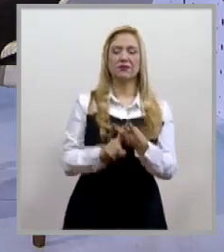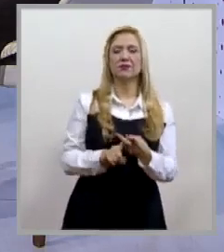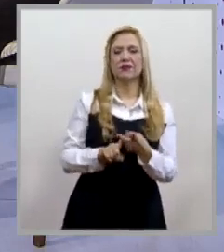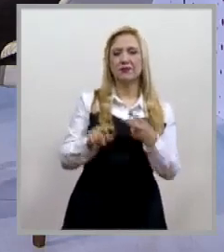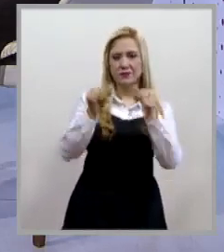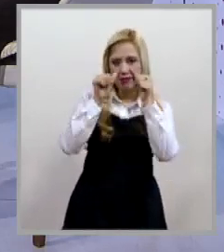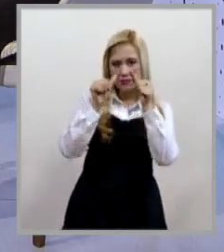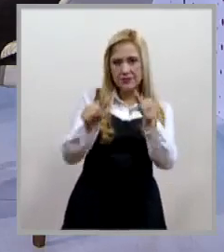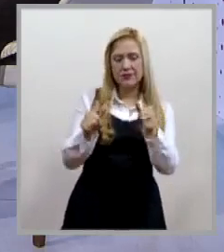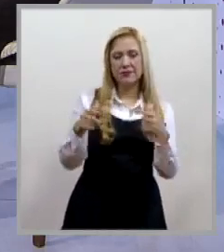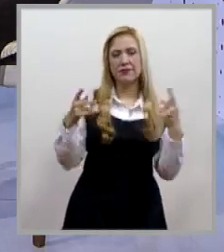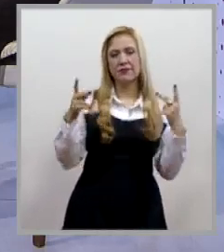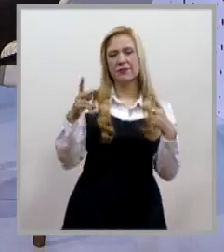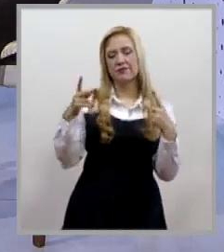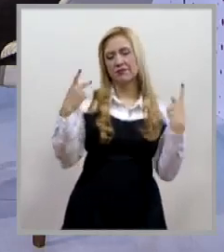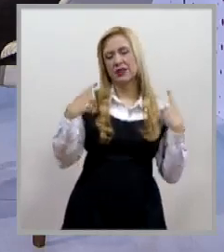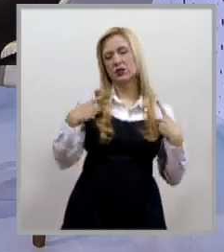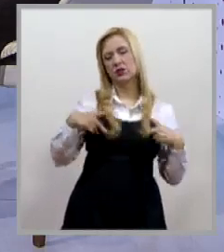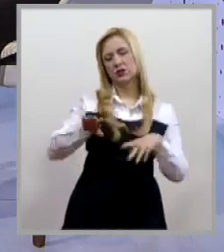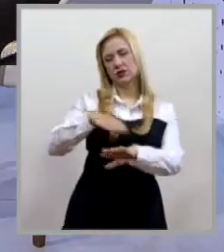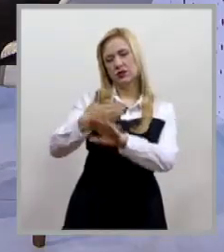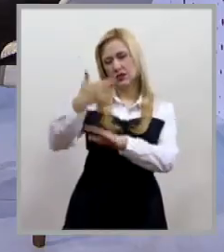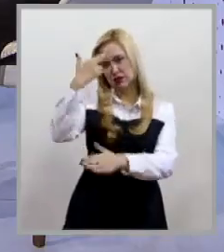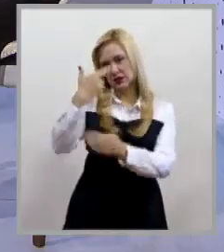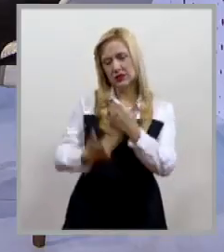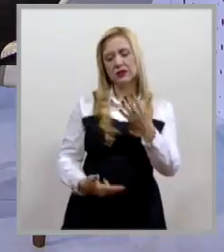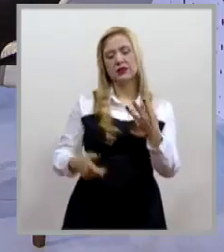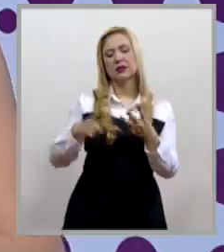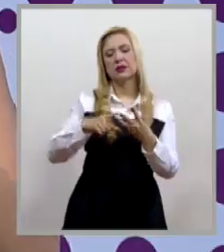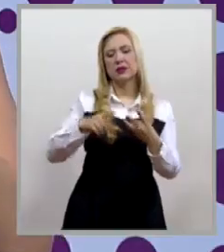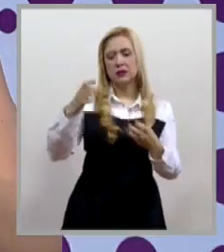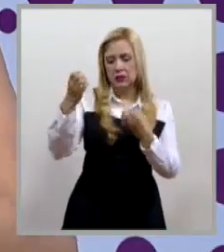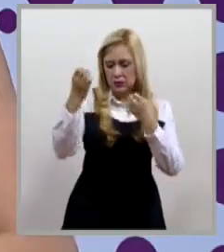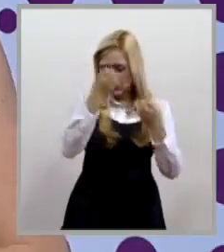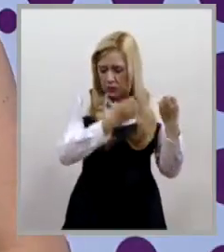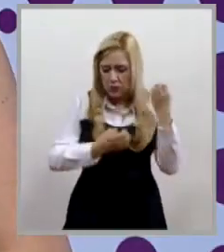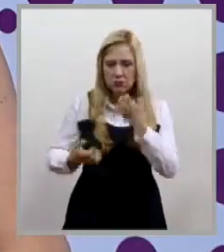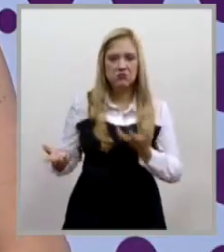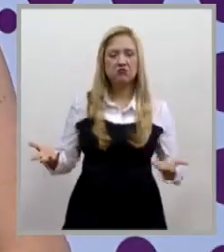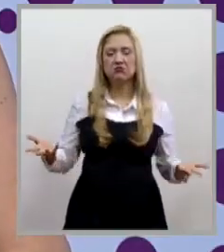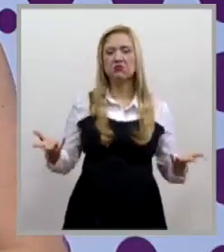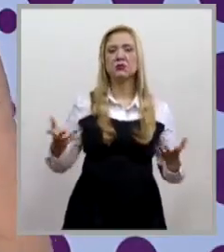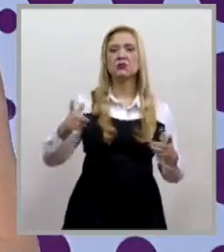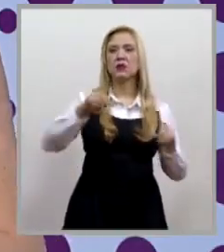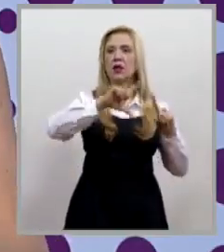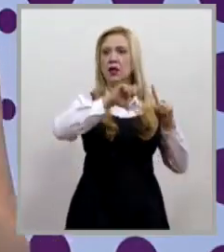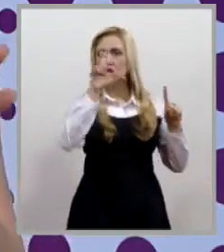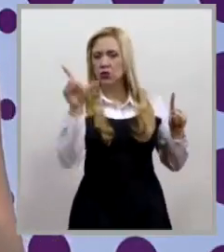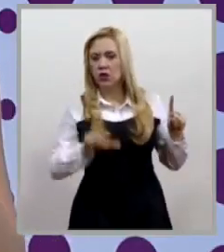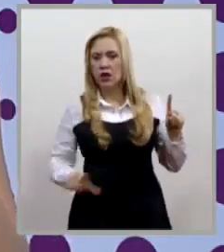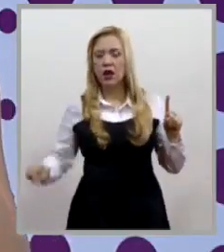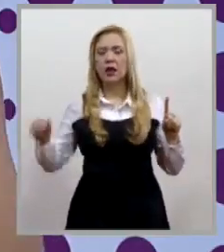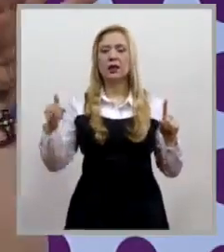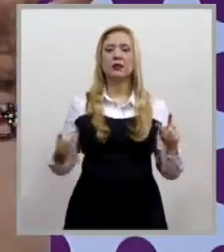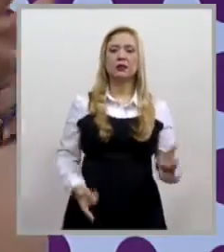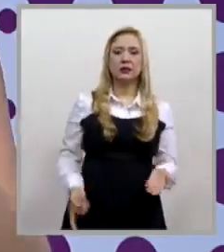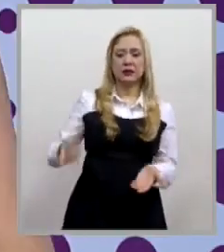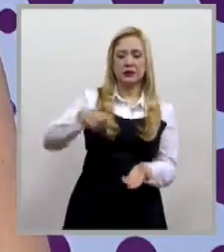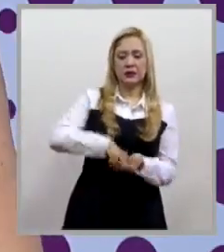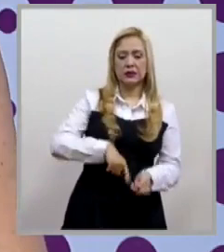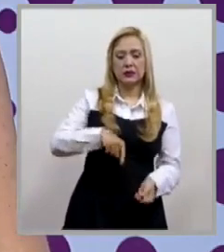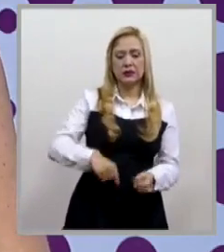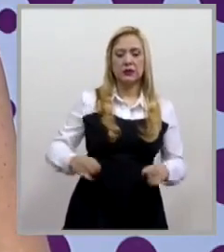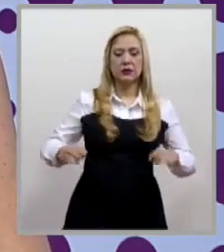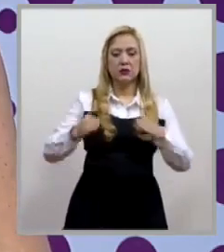la atención a víctimas, en el tratamiento, pero creo que a nivel nacional o a nivel interno el tema de la reparación en general, la